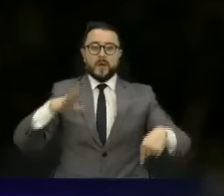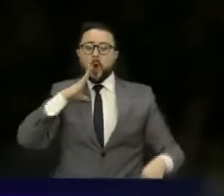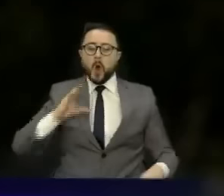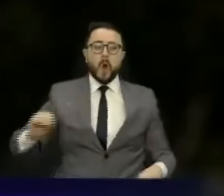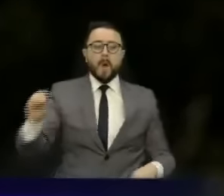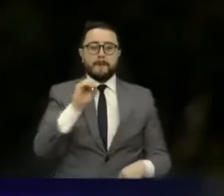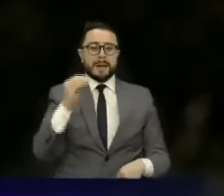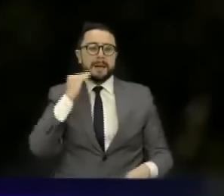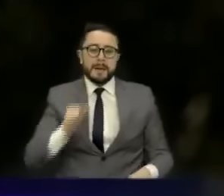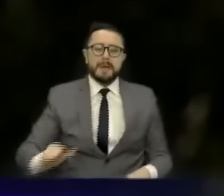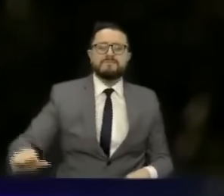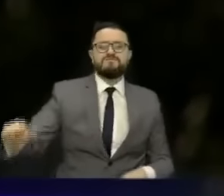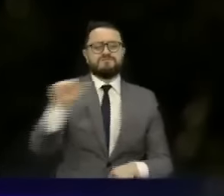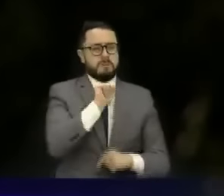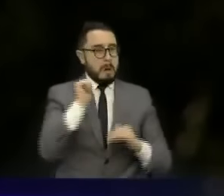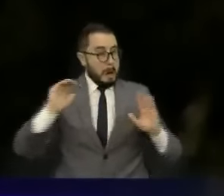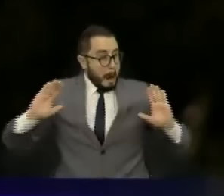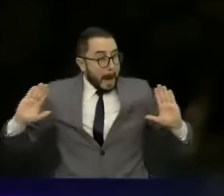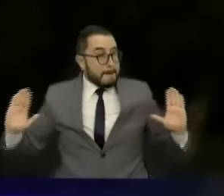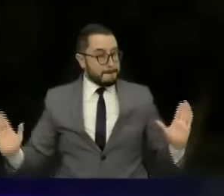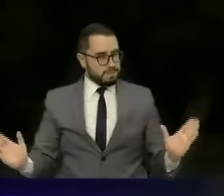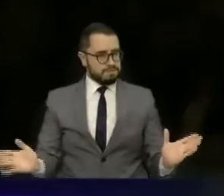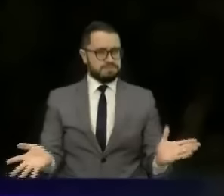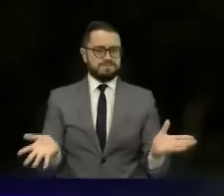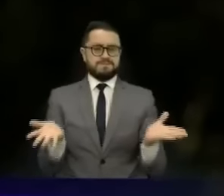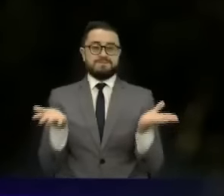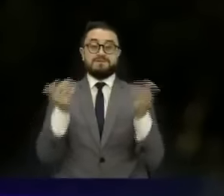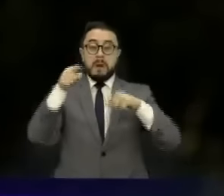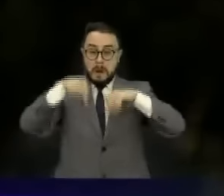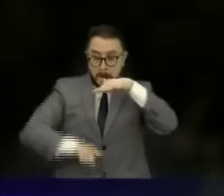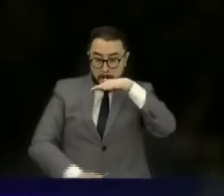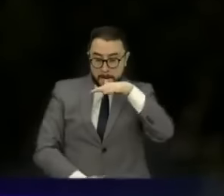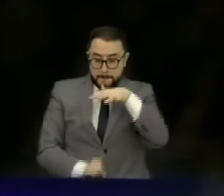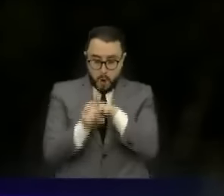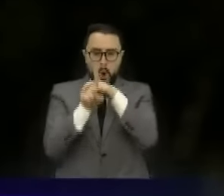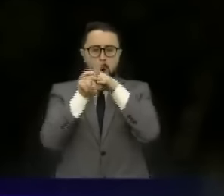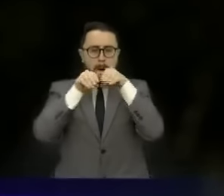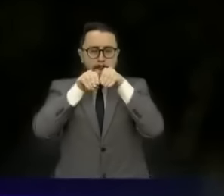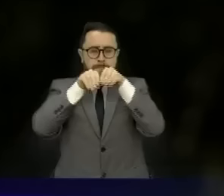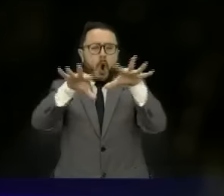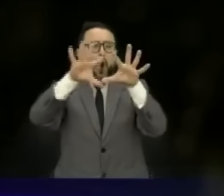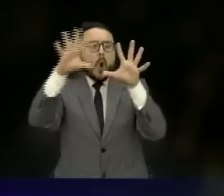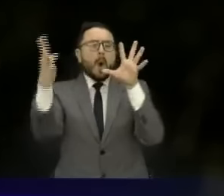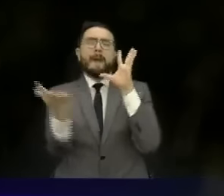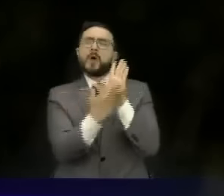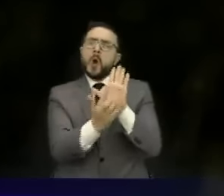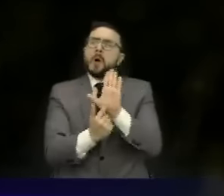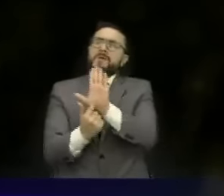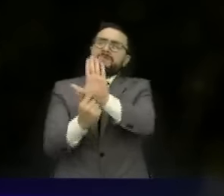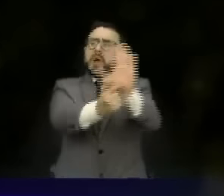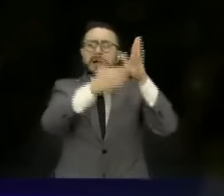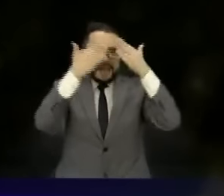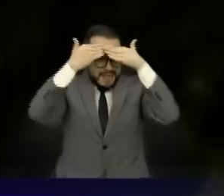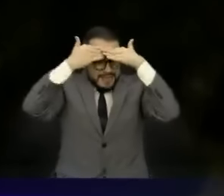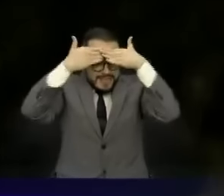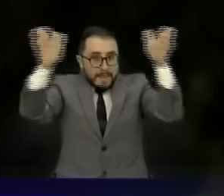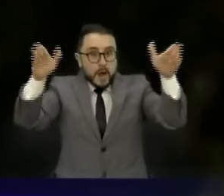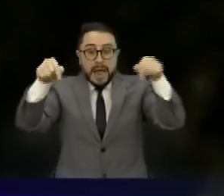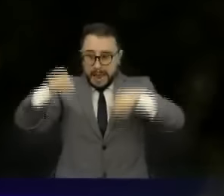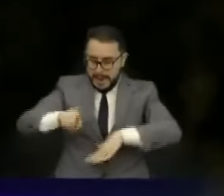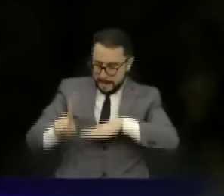como una de las cunas de la humanidad, de la democracia, y como una de las cunas humanas de